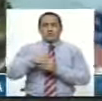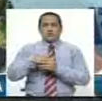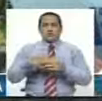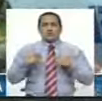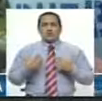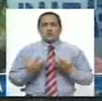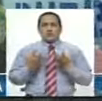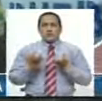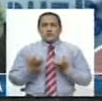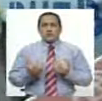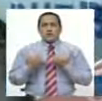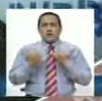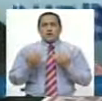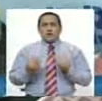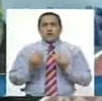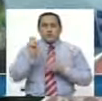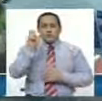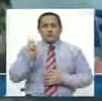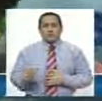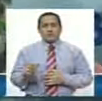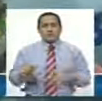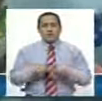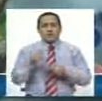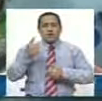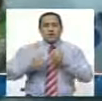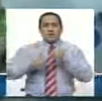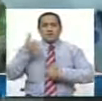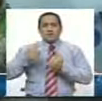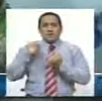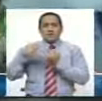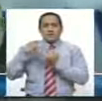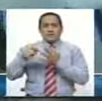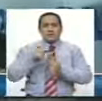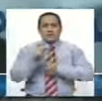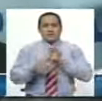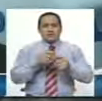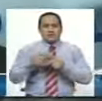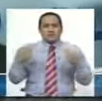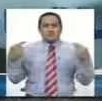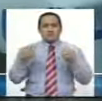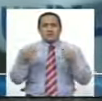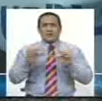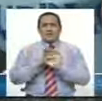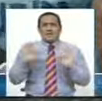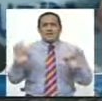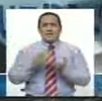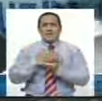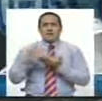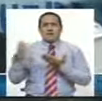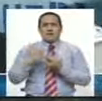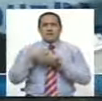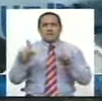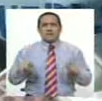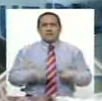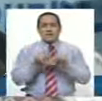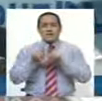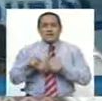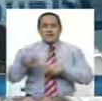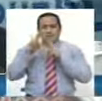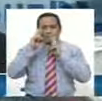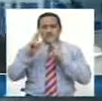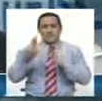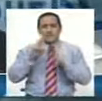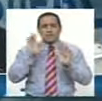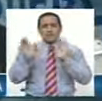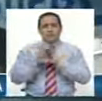Yo quiero, como candidata, competir con todos en la cancha, que nadie quede fuera. Pero hay que respetar